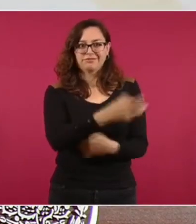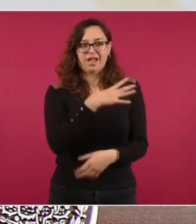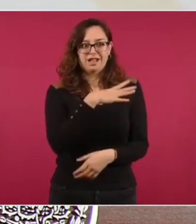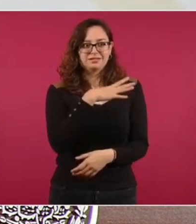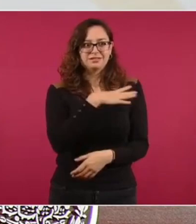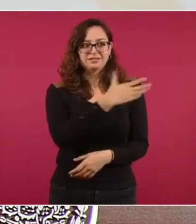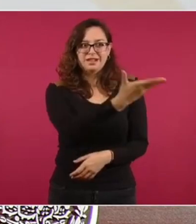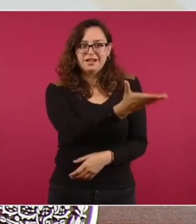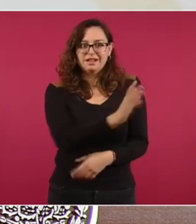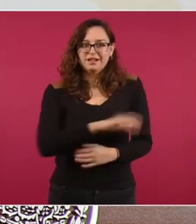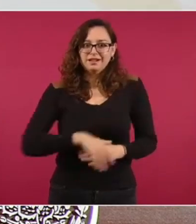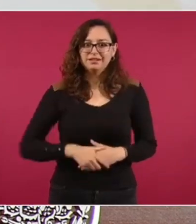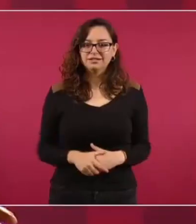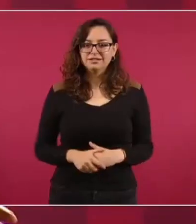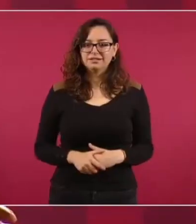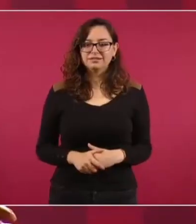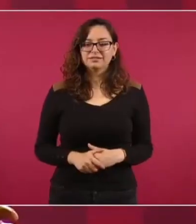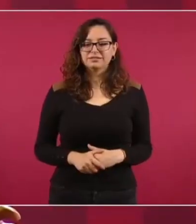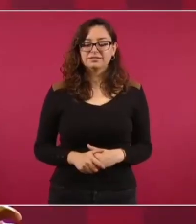sin